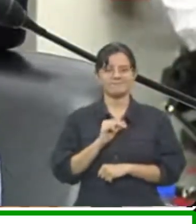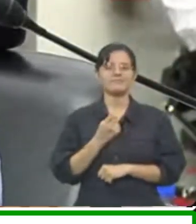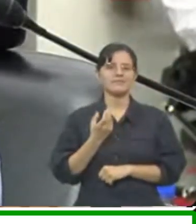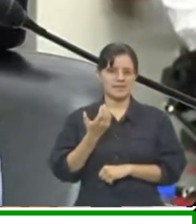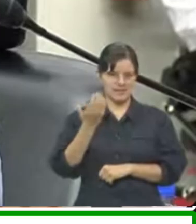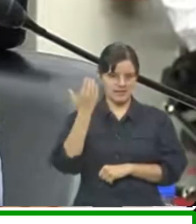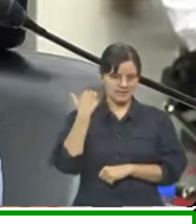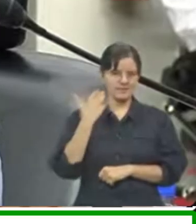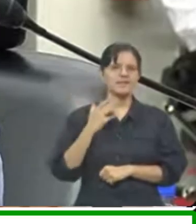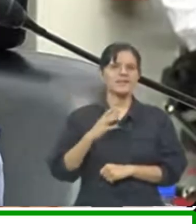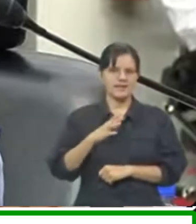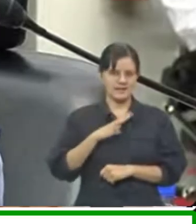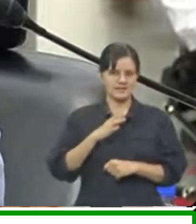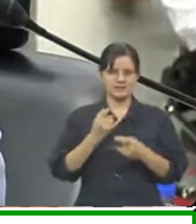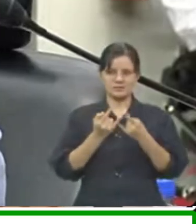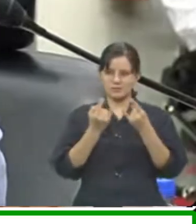precedentes